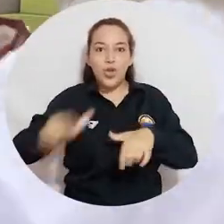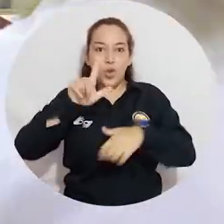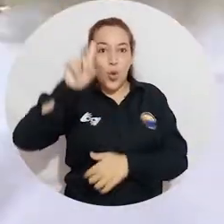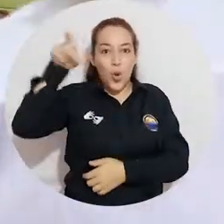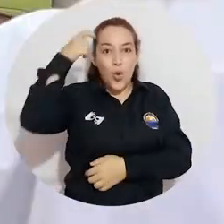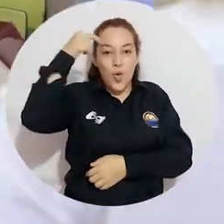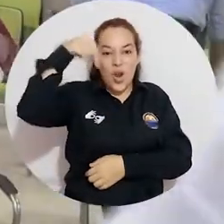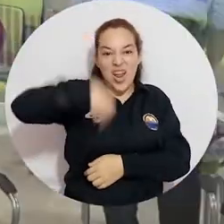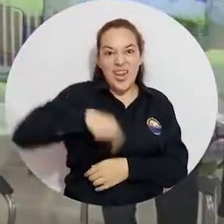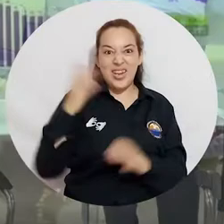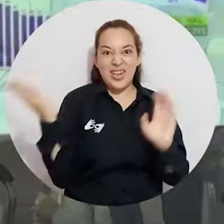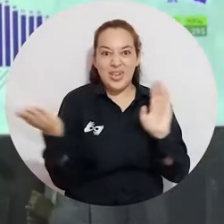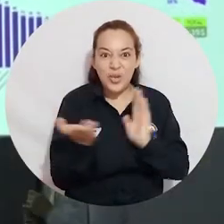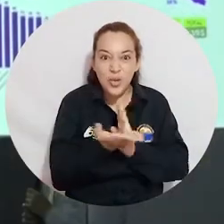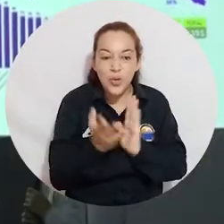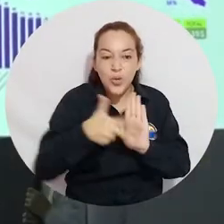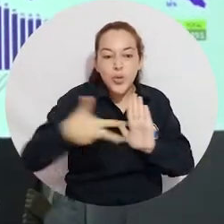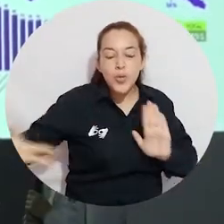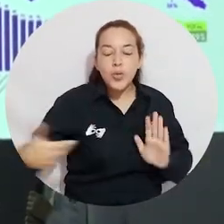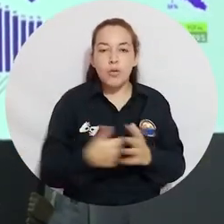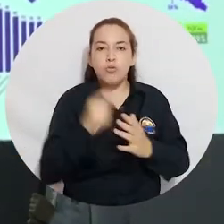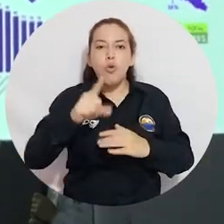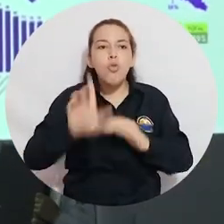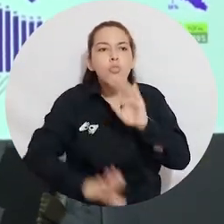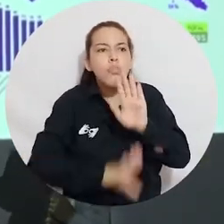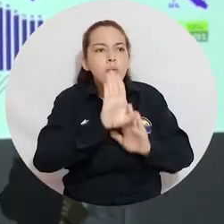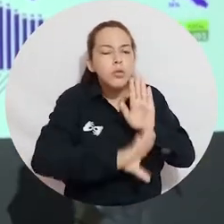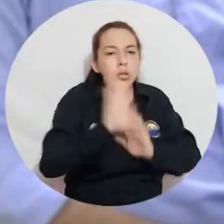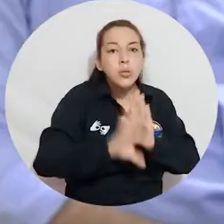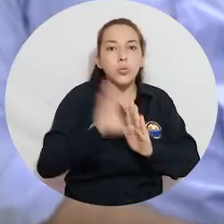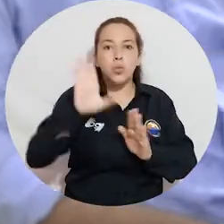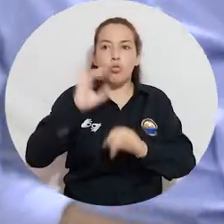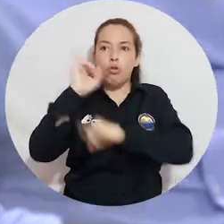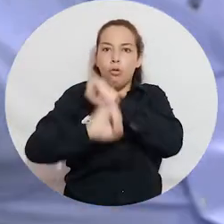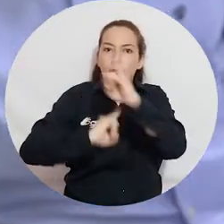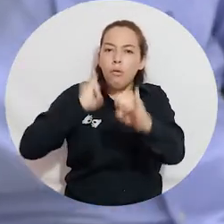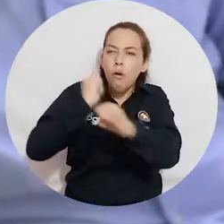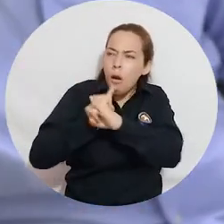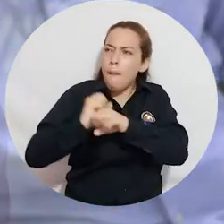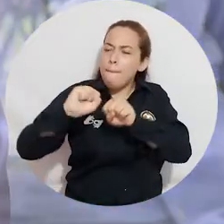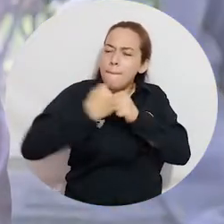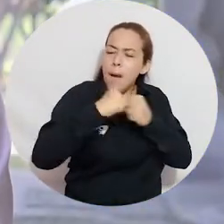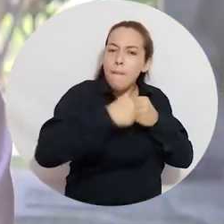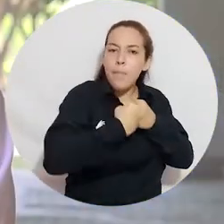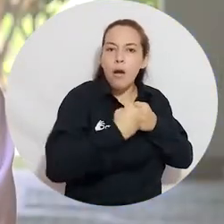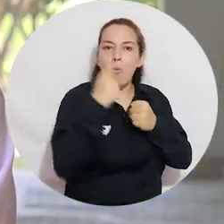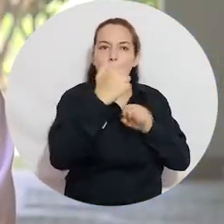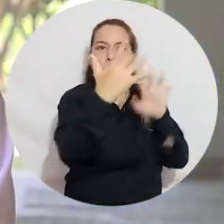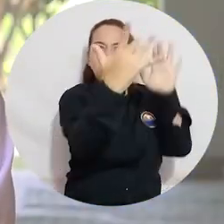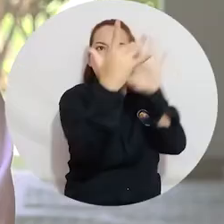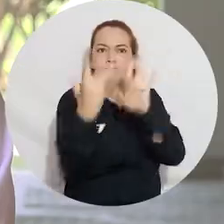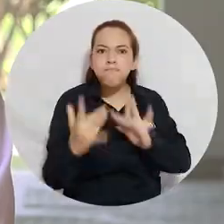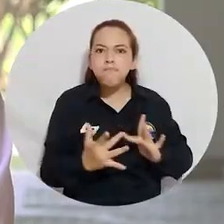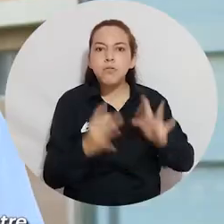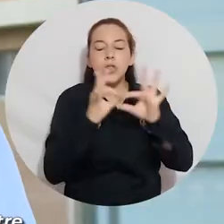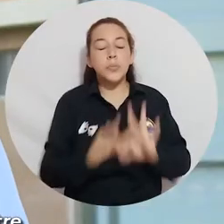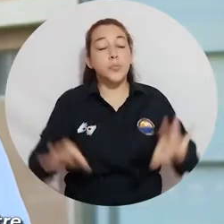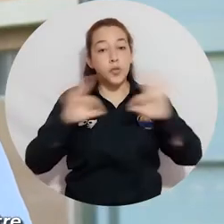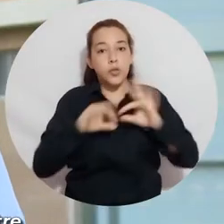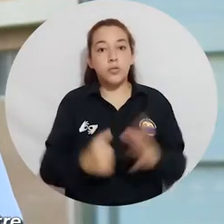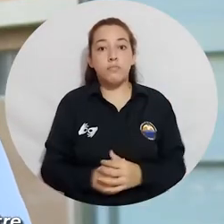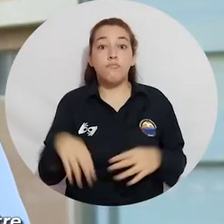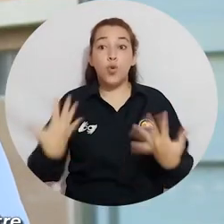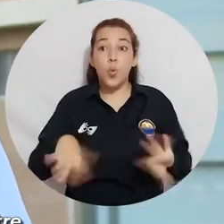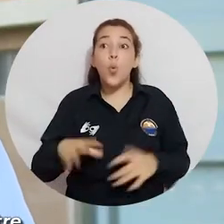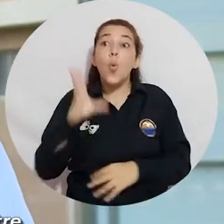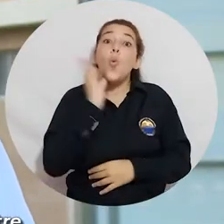institucional, en el plan de desarrollo. Esta internacionalización ha permitido iniciar contactos muy importantes. Ha sido